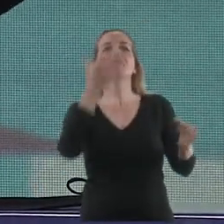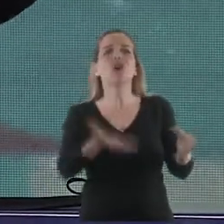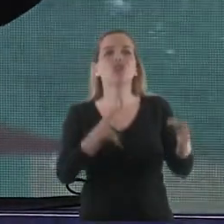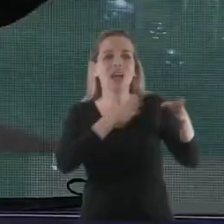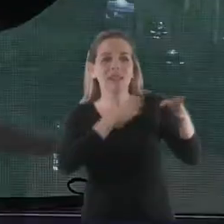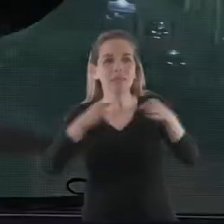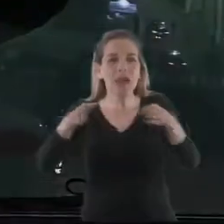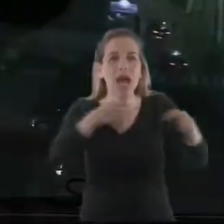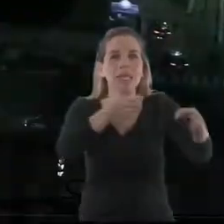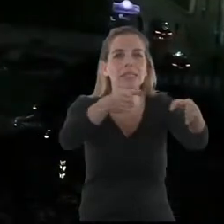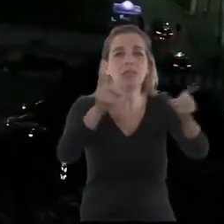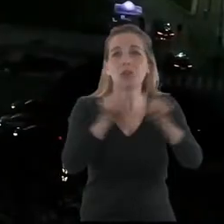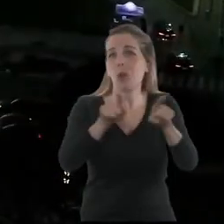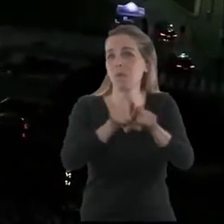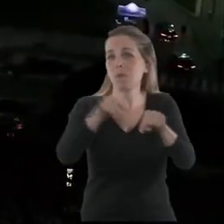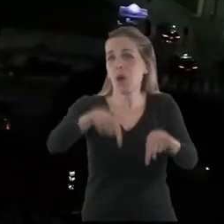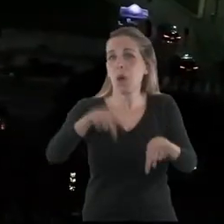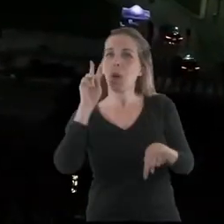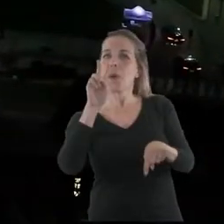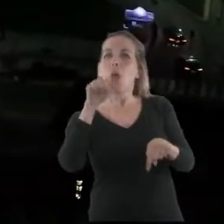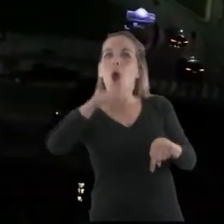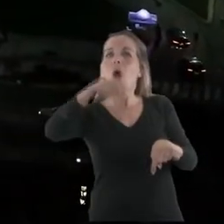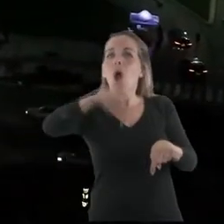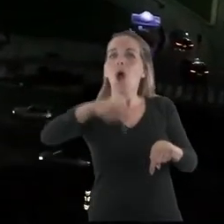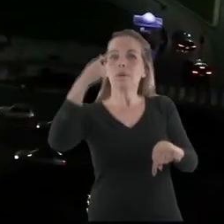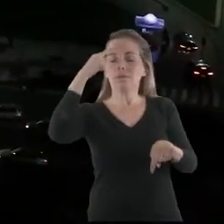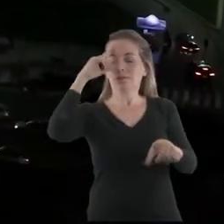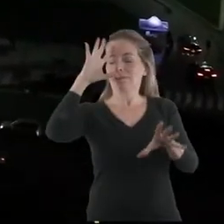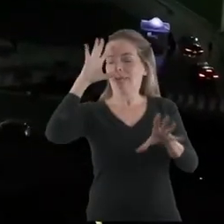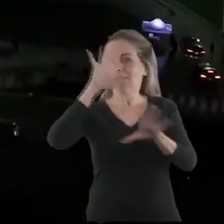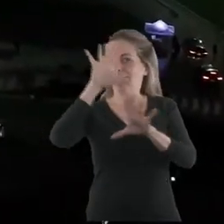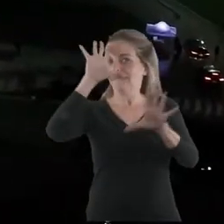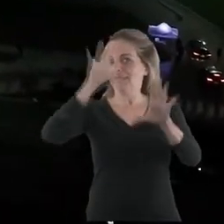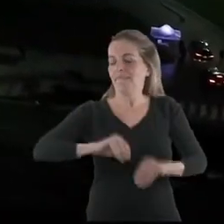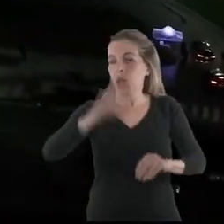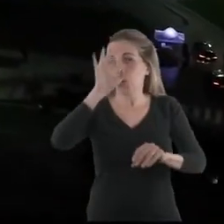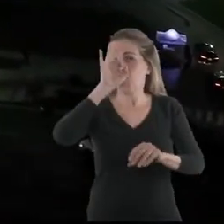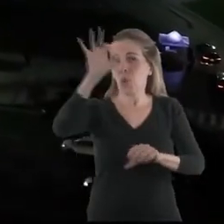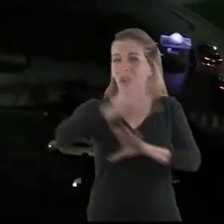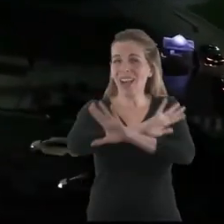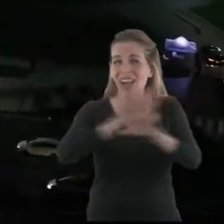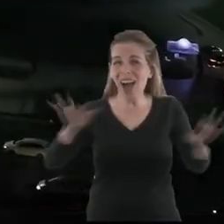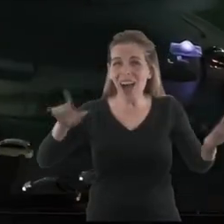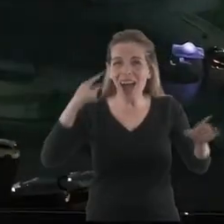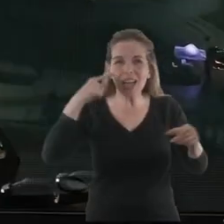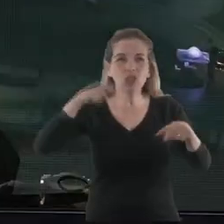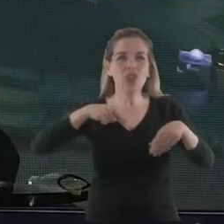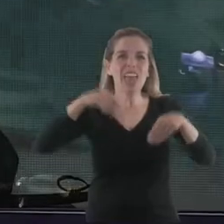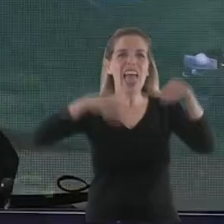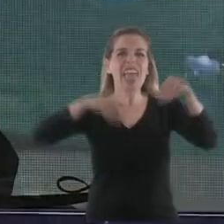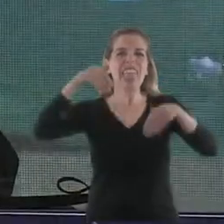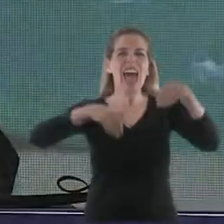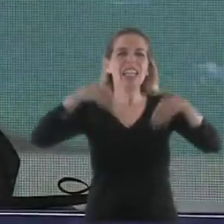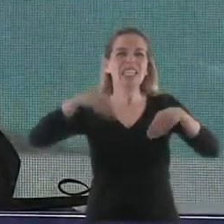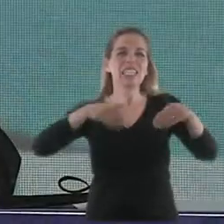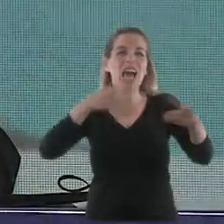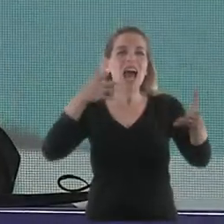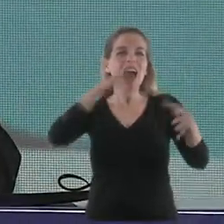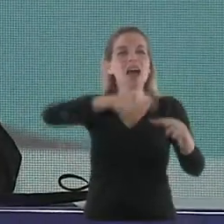voy a olvidar lo que vi hoy. Entre esas columnas, ese espectáculo único de danza,